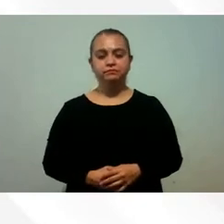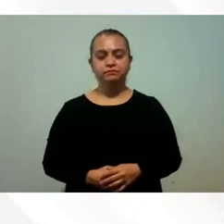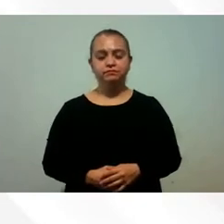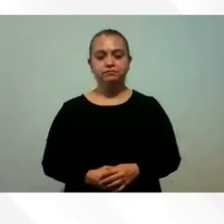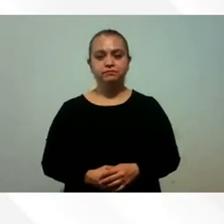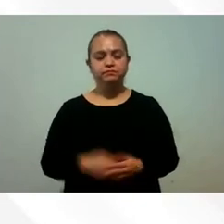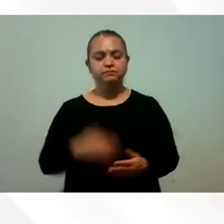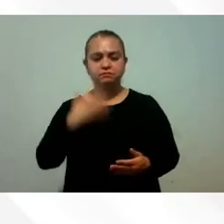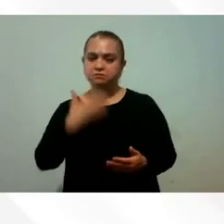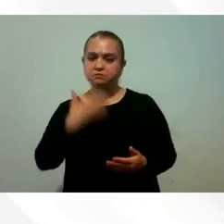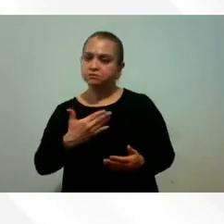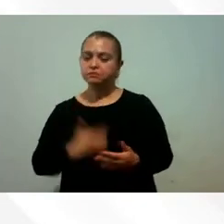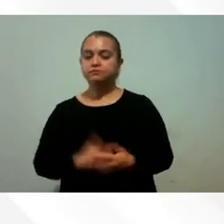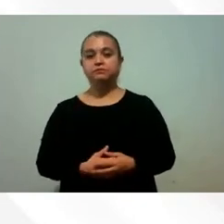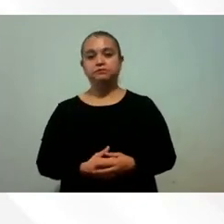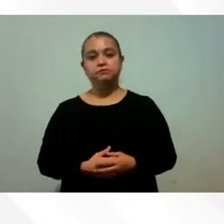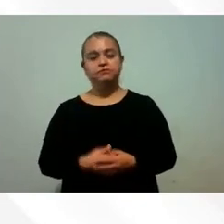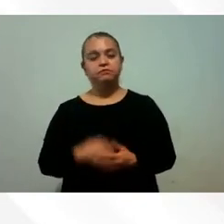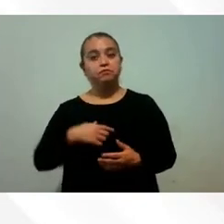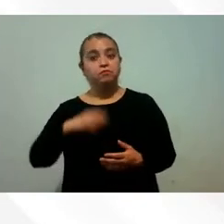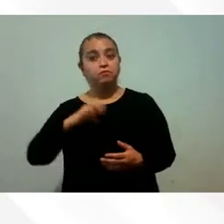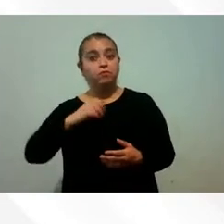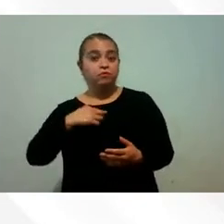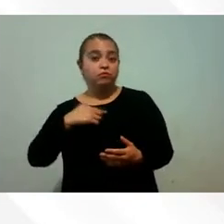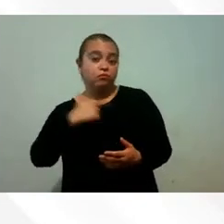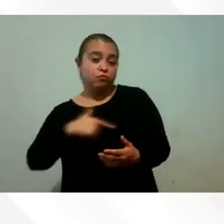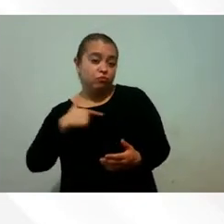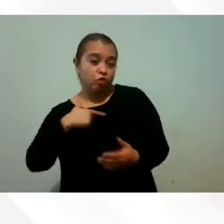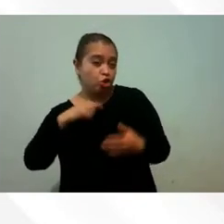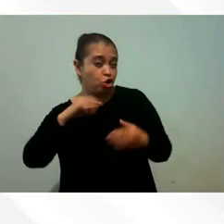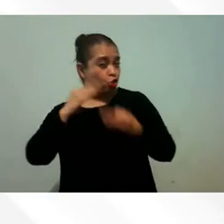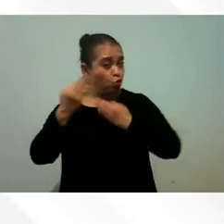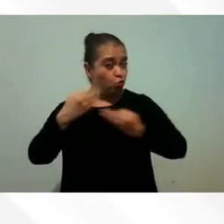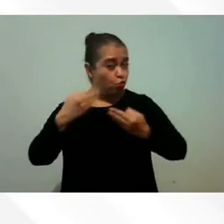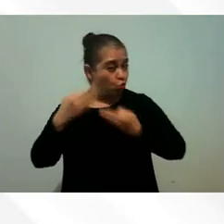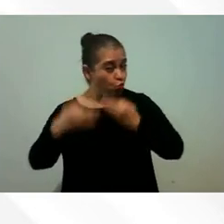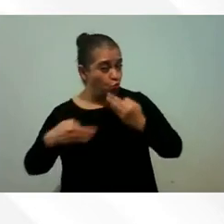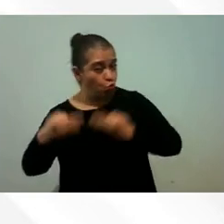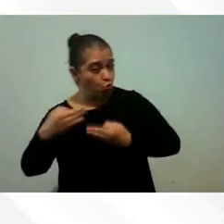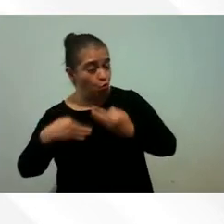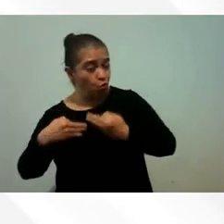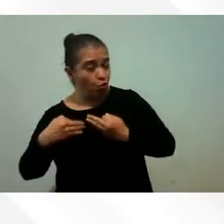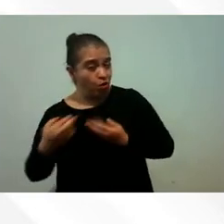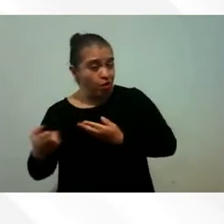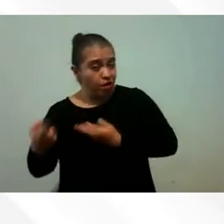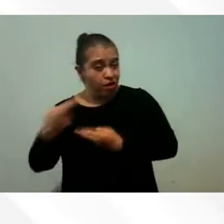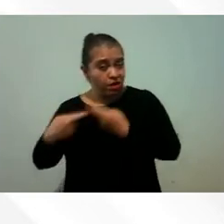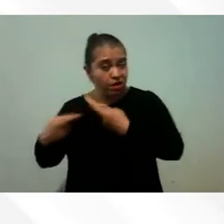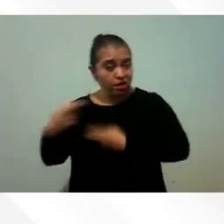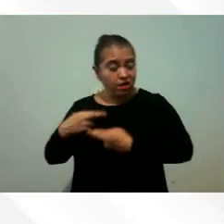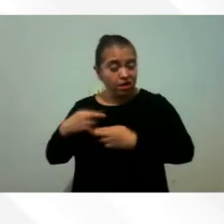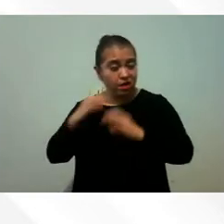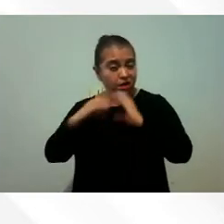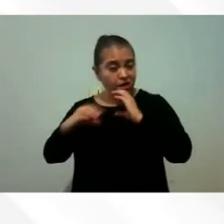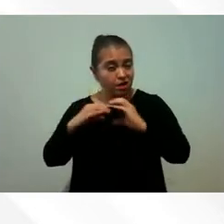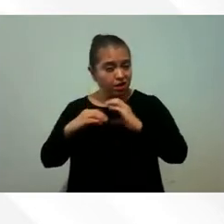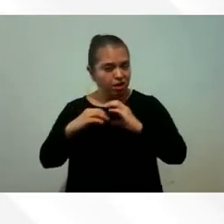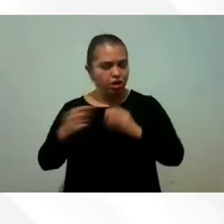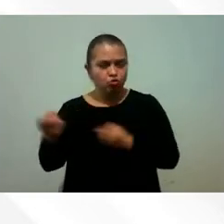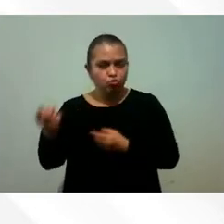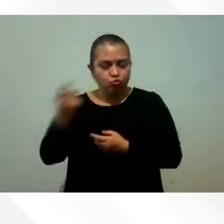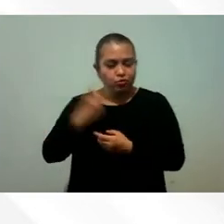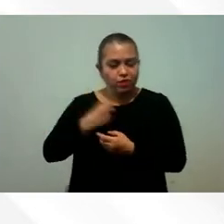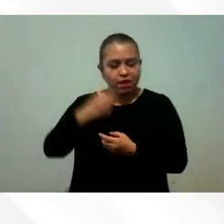Muy bien, pues me gustaría que ahora con todo esto que nos han regalado en el chat, y que nos han dejado sentir su pensamiento y